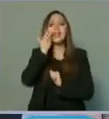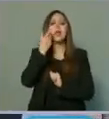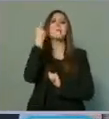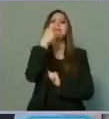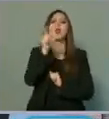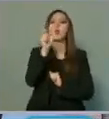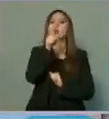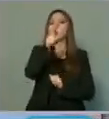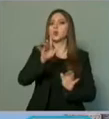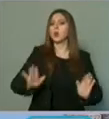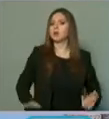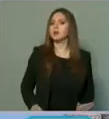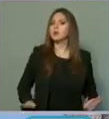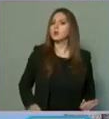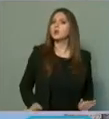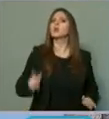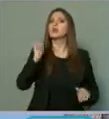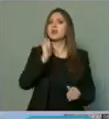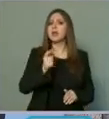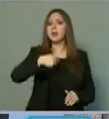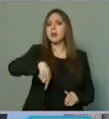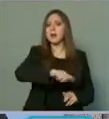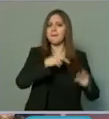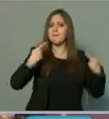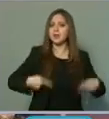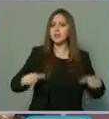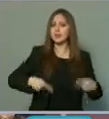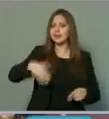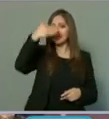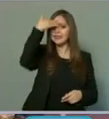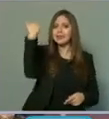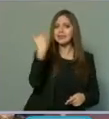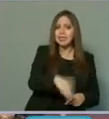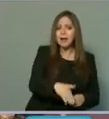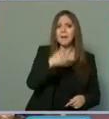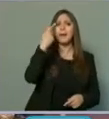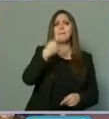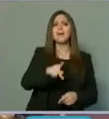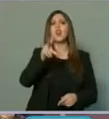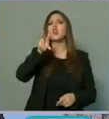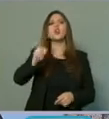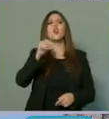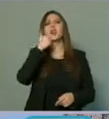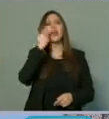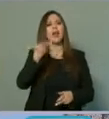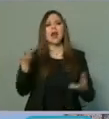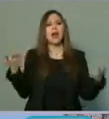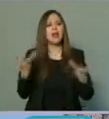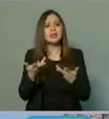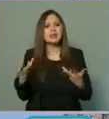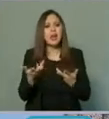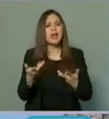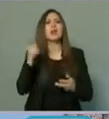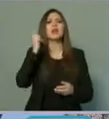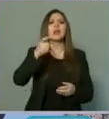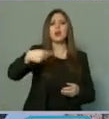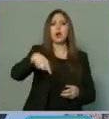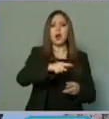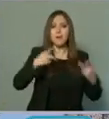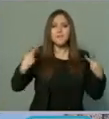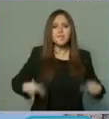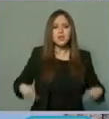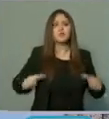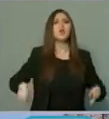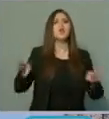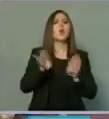es cuando las personas saben hacerlo, pero ¿sabes qué? No se les da la gana hacerlo, porque ahí con las personas, en